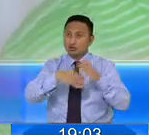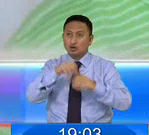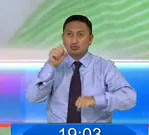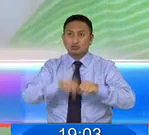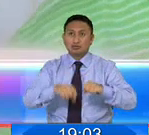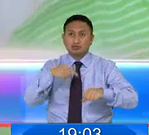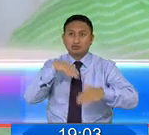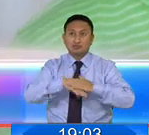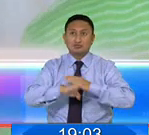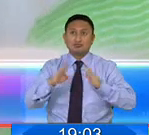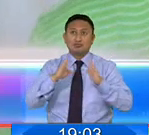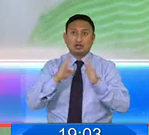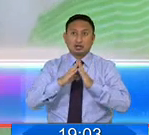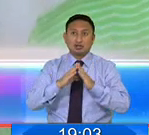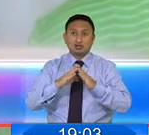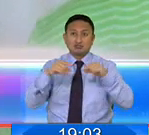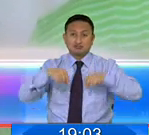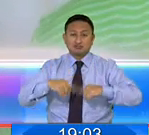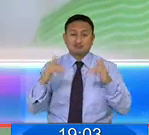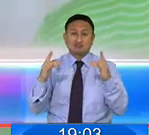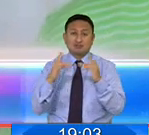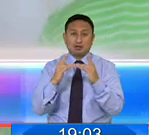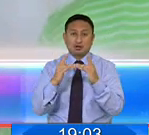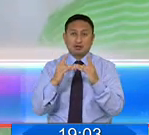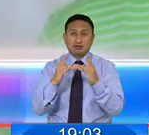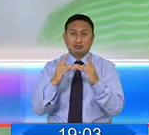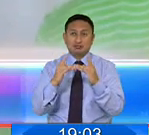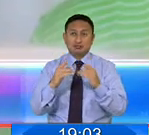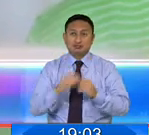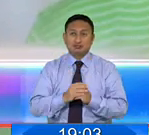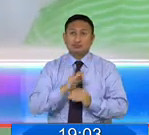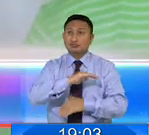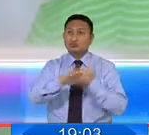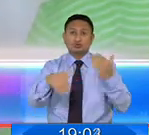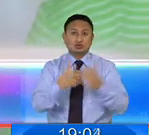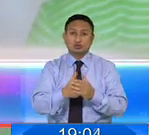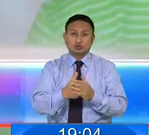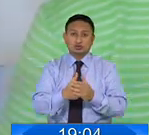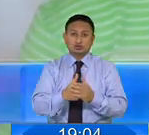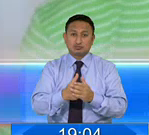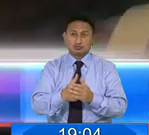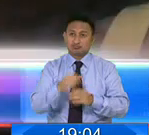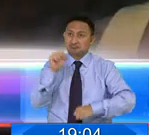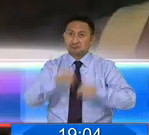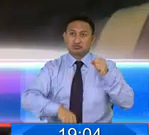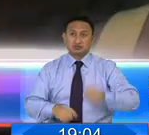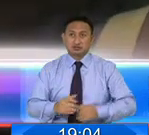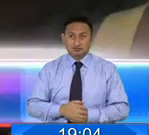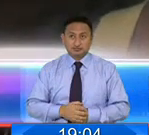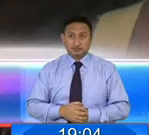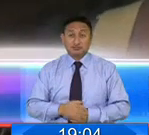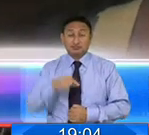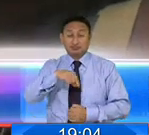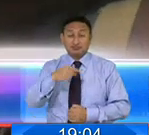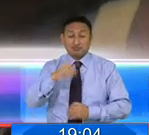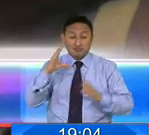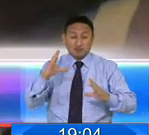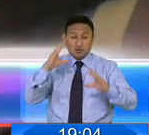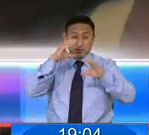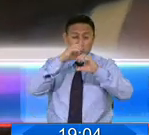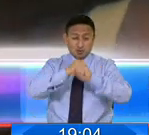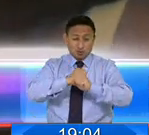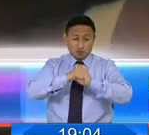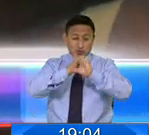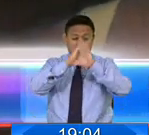casa, lo que es mueble, cama, todo, totalmente todo. Toda la noche empezó la lluvia, hasta ahora en